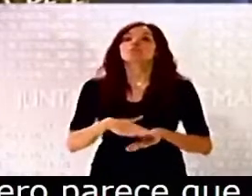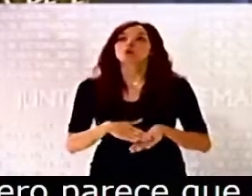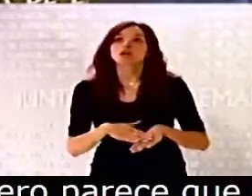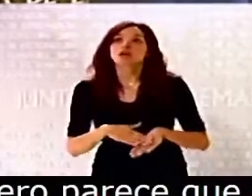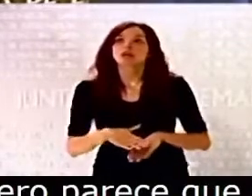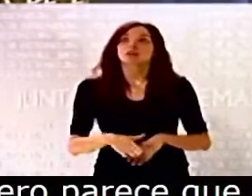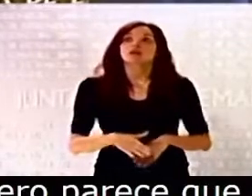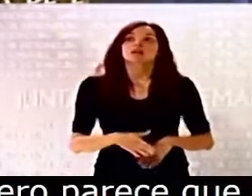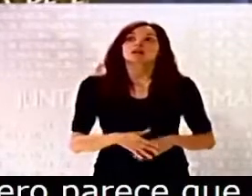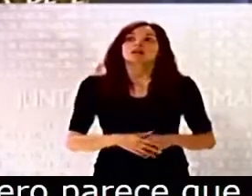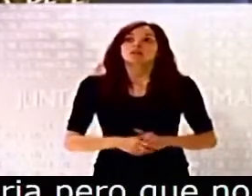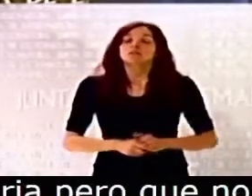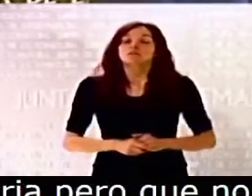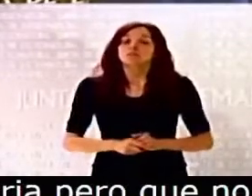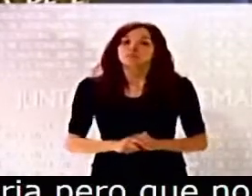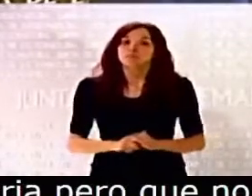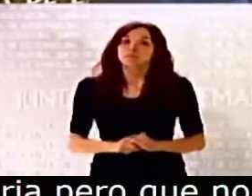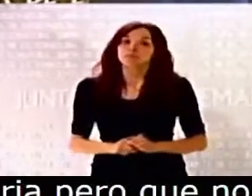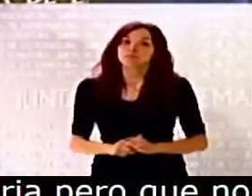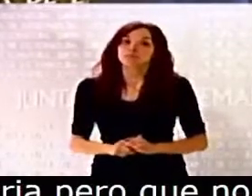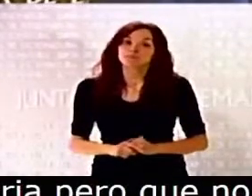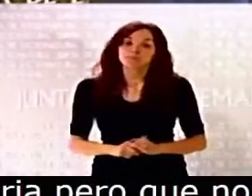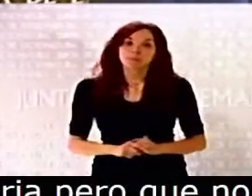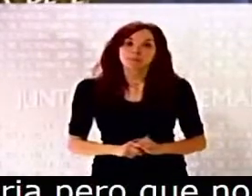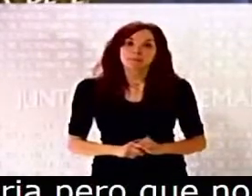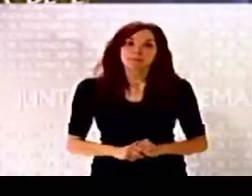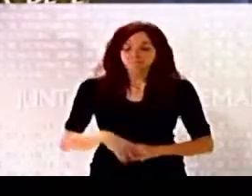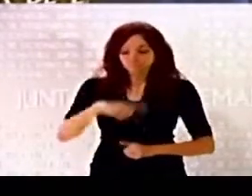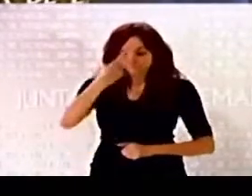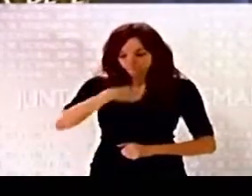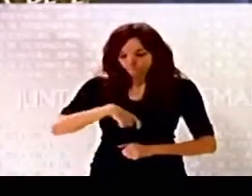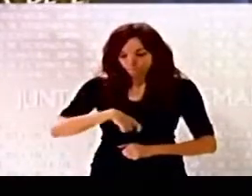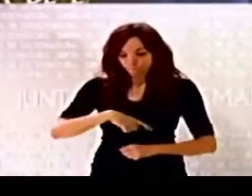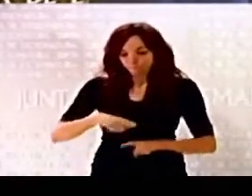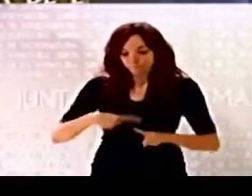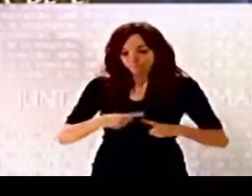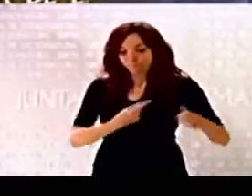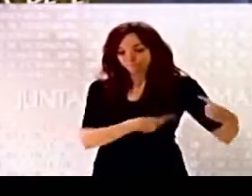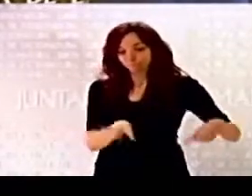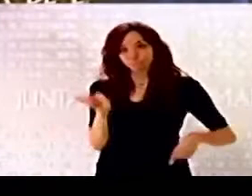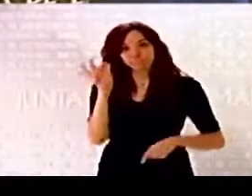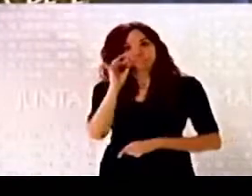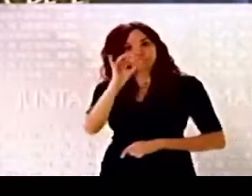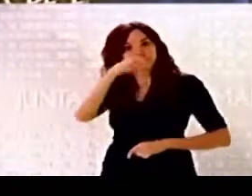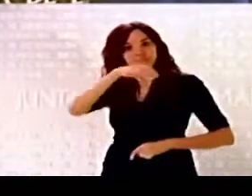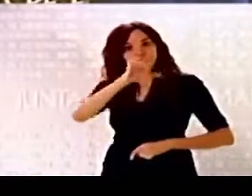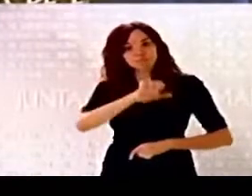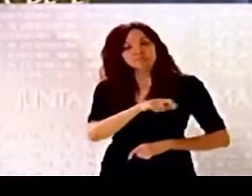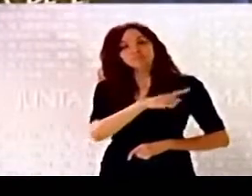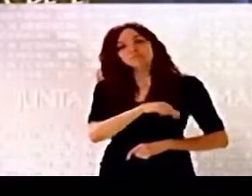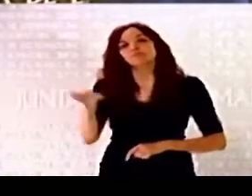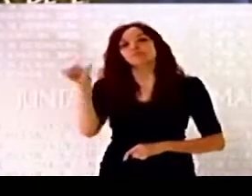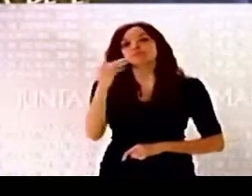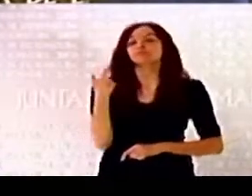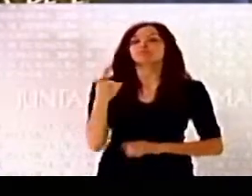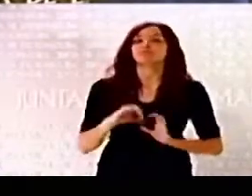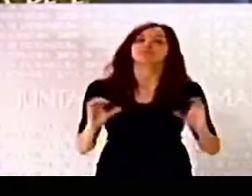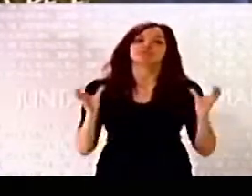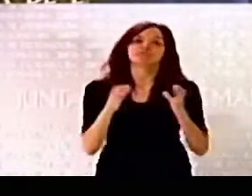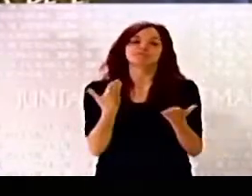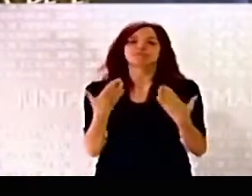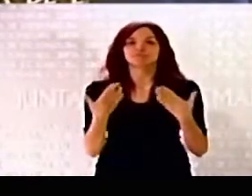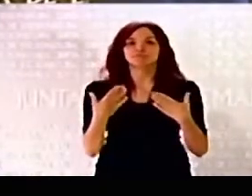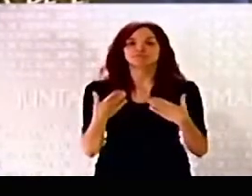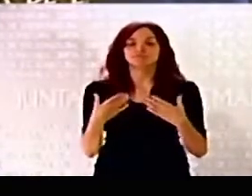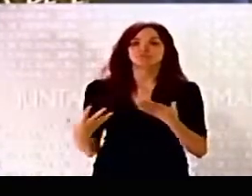Porque esta consejera que le habla y la directora del IMES tuvimos la semana pasada una reunión